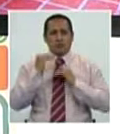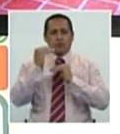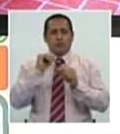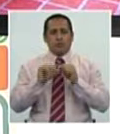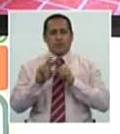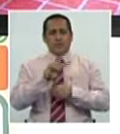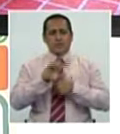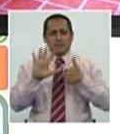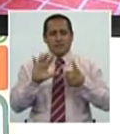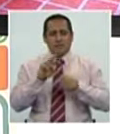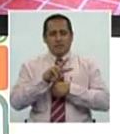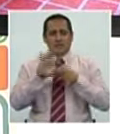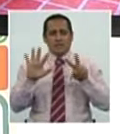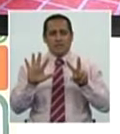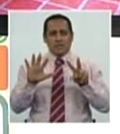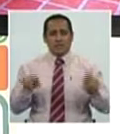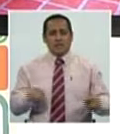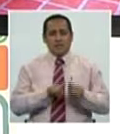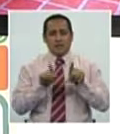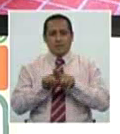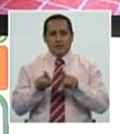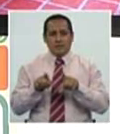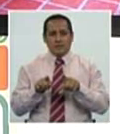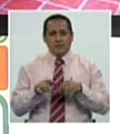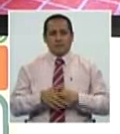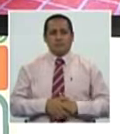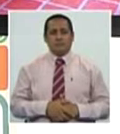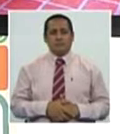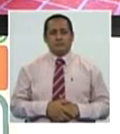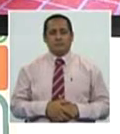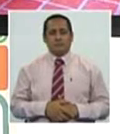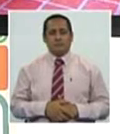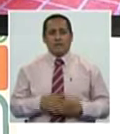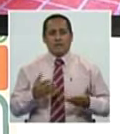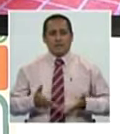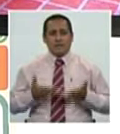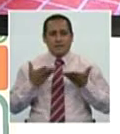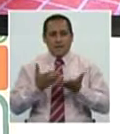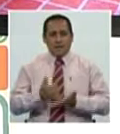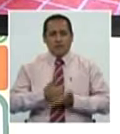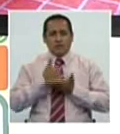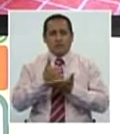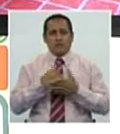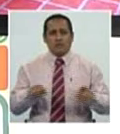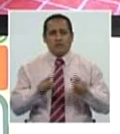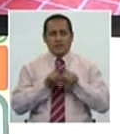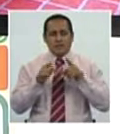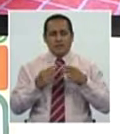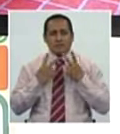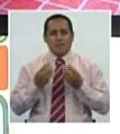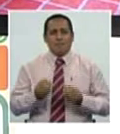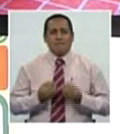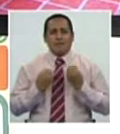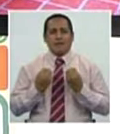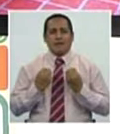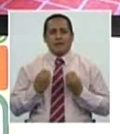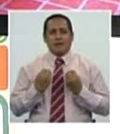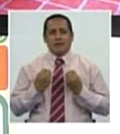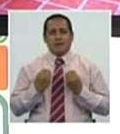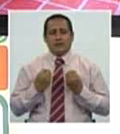el 26 y el 27, ¿no? Y además le faculta, inclusive para